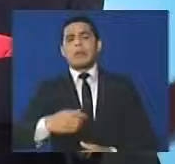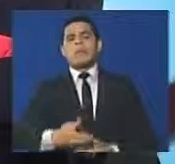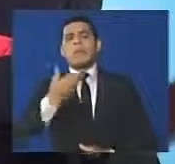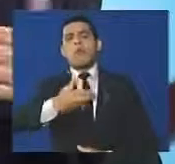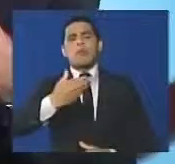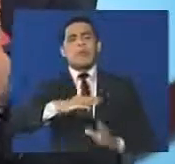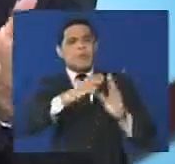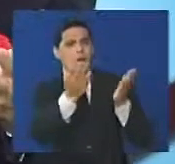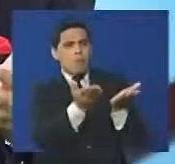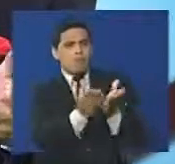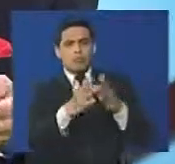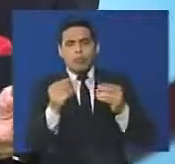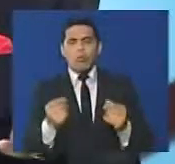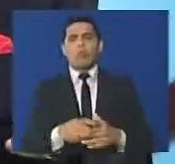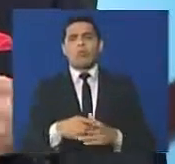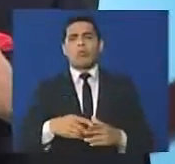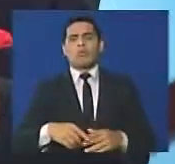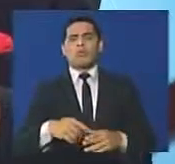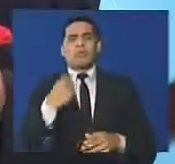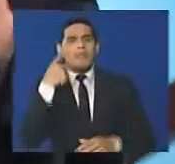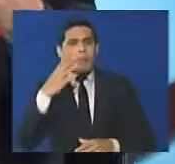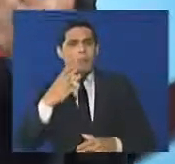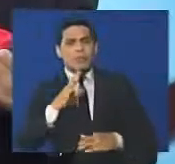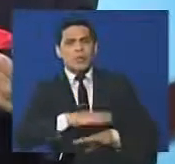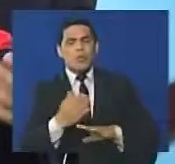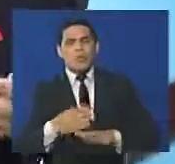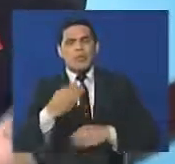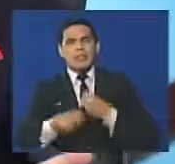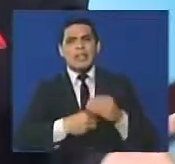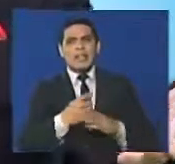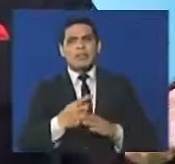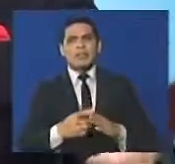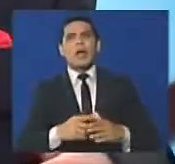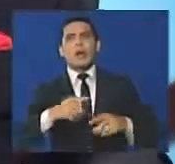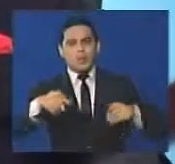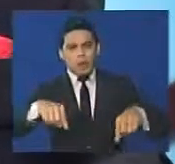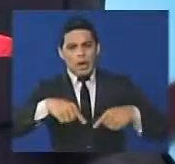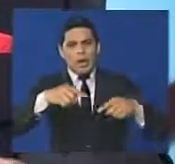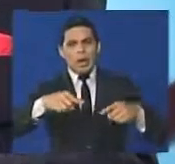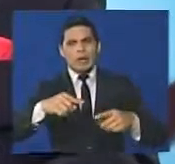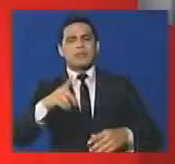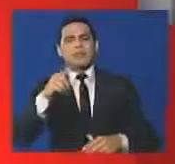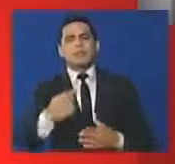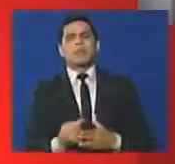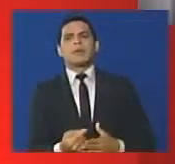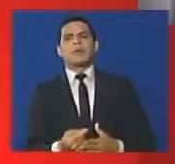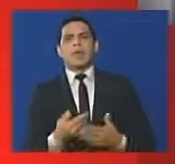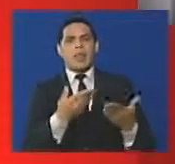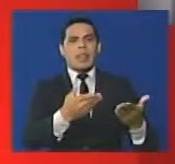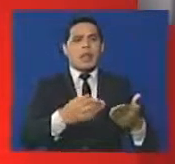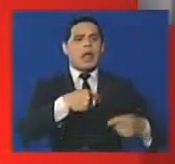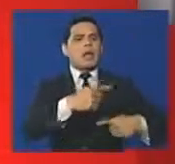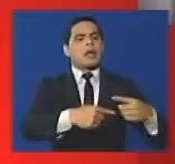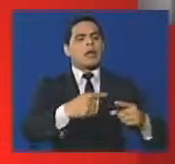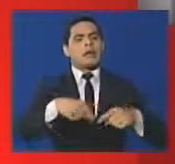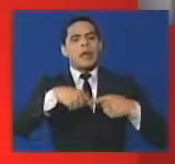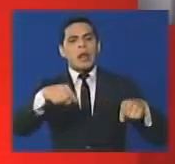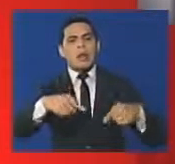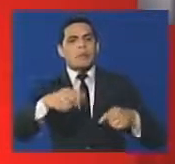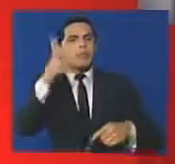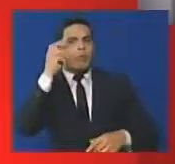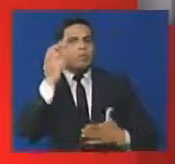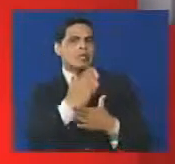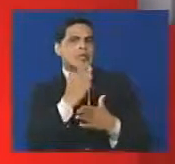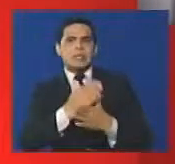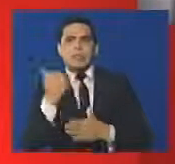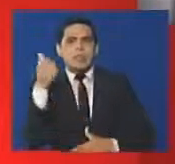todos los grandes artistas, ¿por qué se han hecho tan famosos? Y es la posteridad, es la posteridad, es escucharte para siempre.